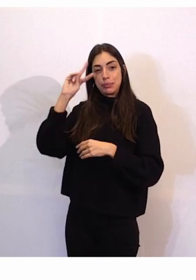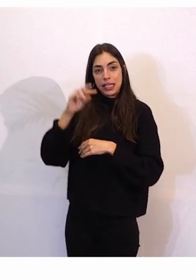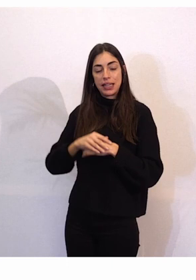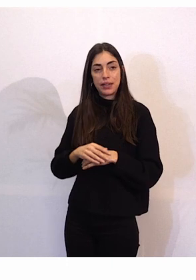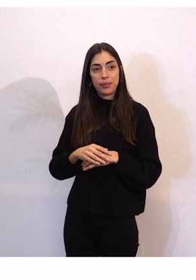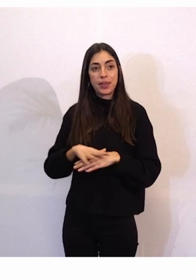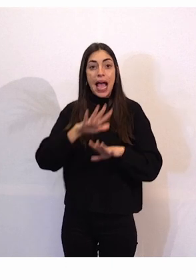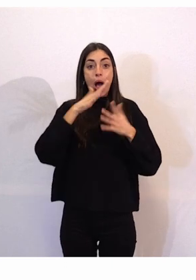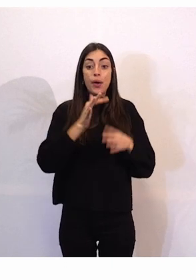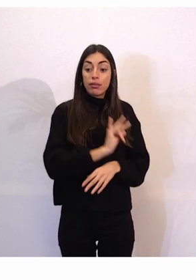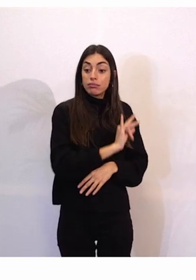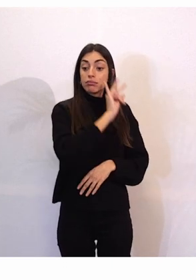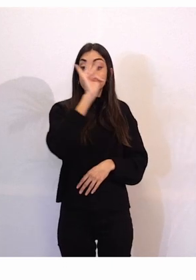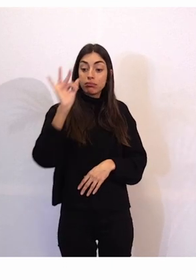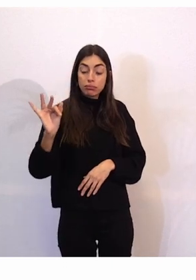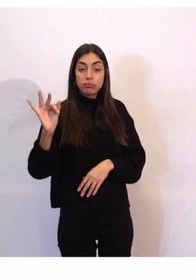es uno de palabra.